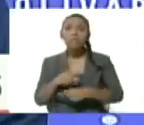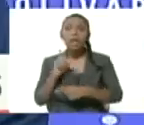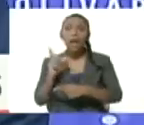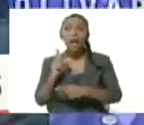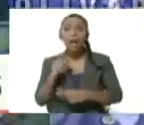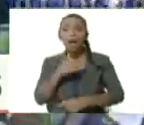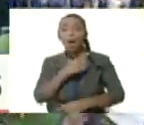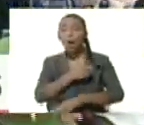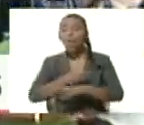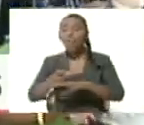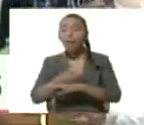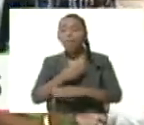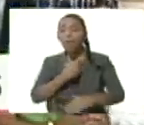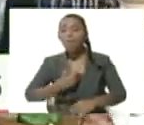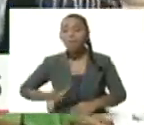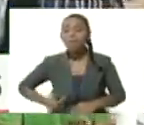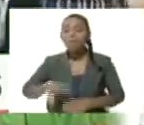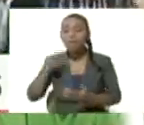Y